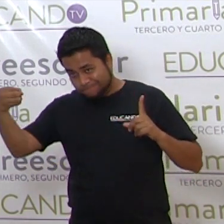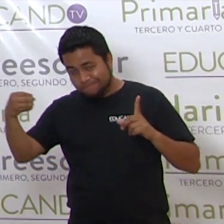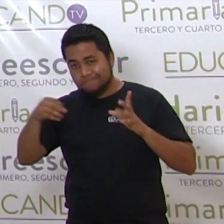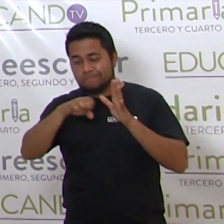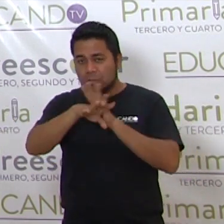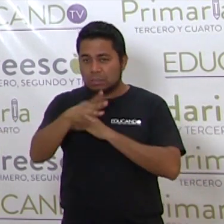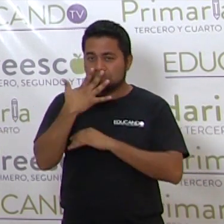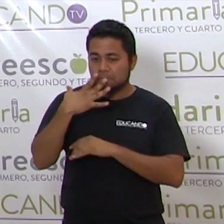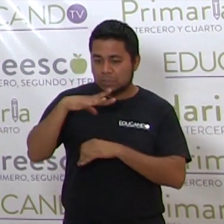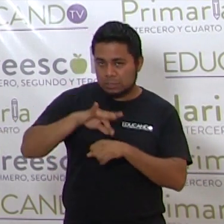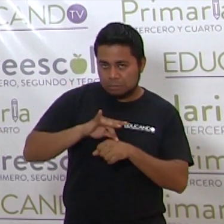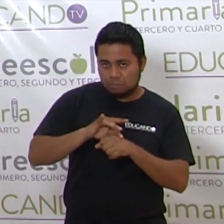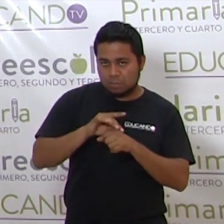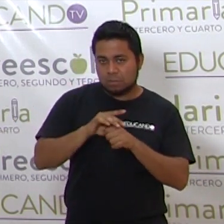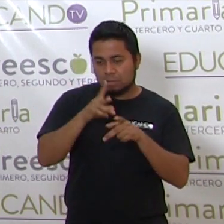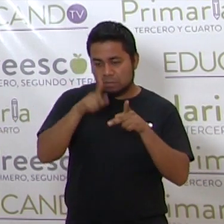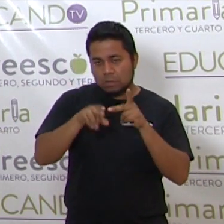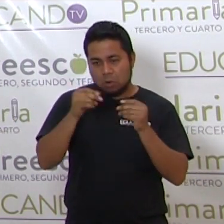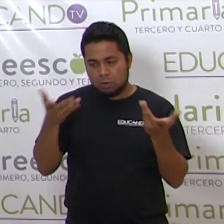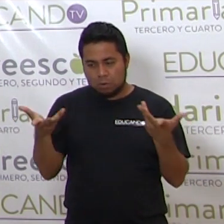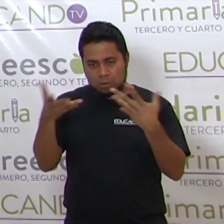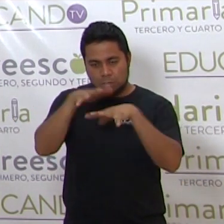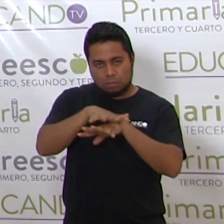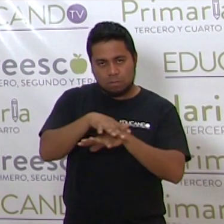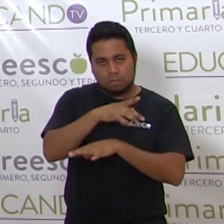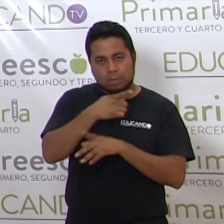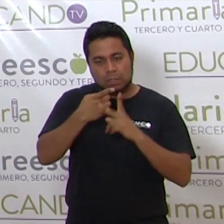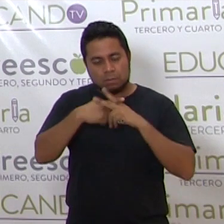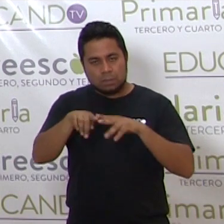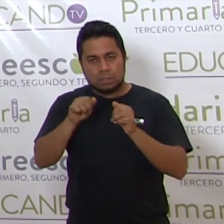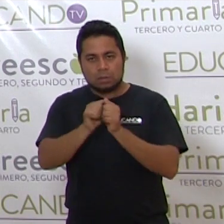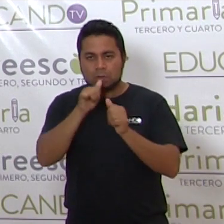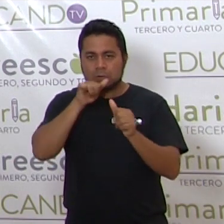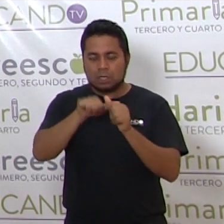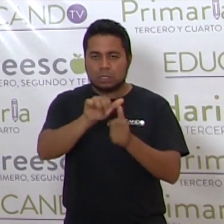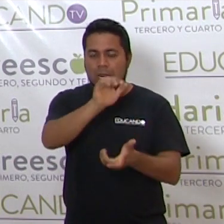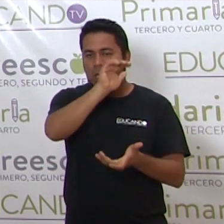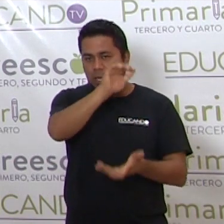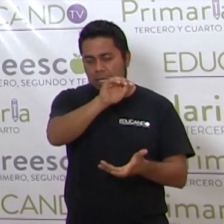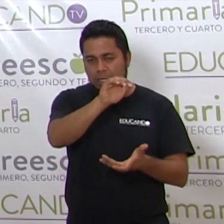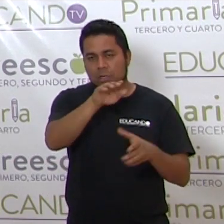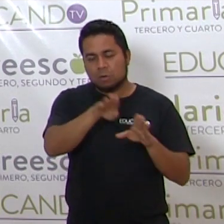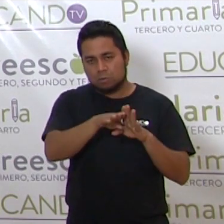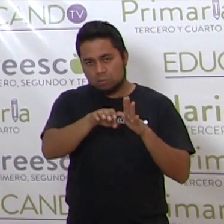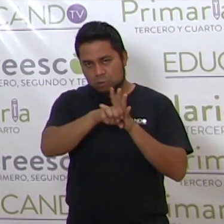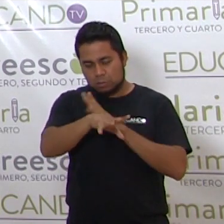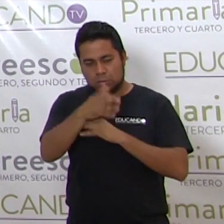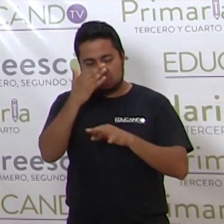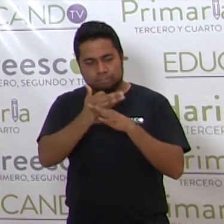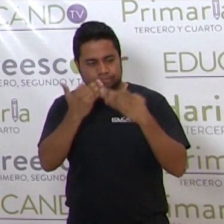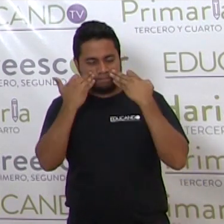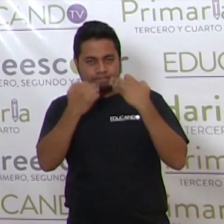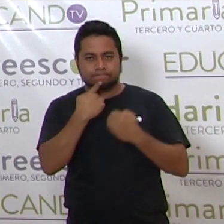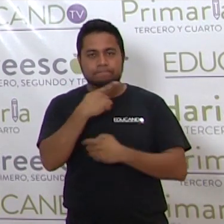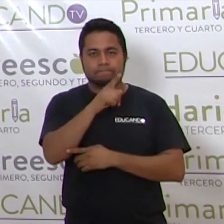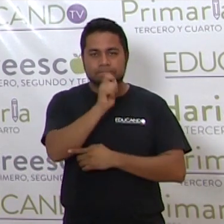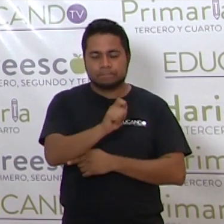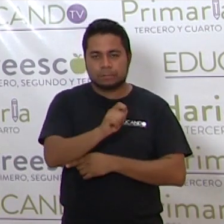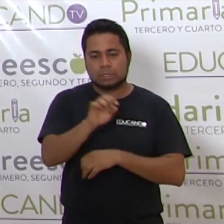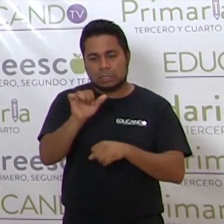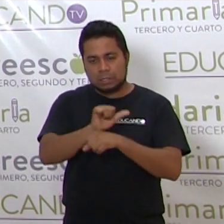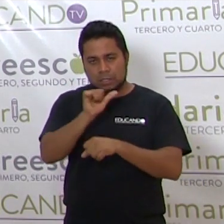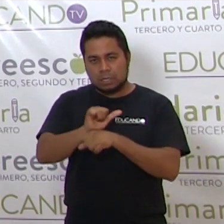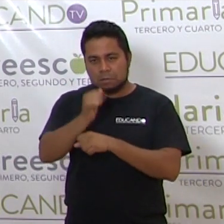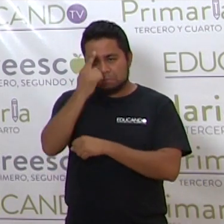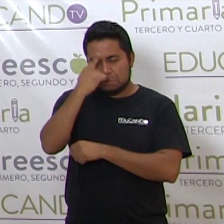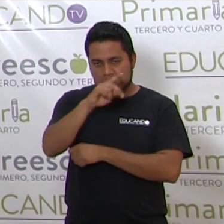simple o compuesta tiene que empezar con una mayúscula como estamos viendo aquí donde dice vehículo para